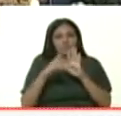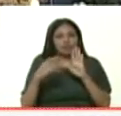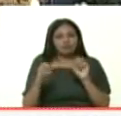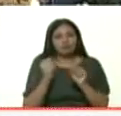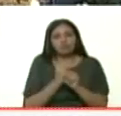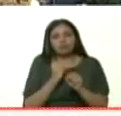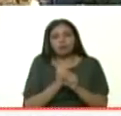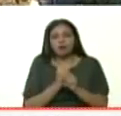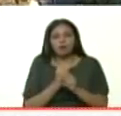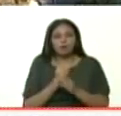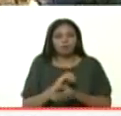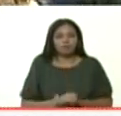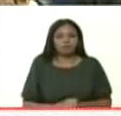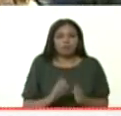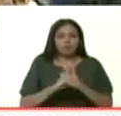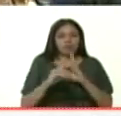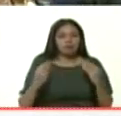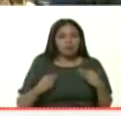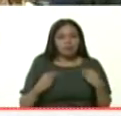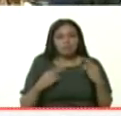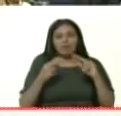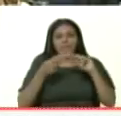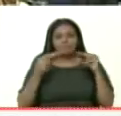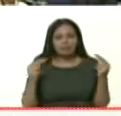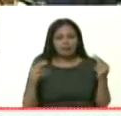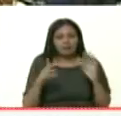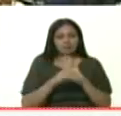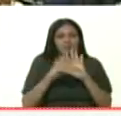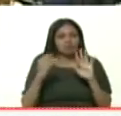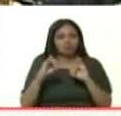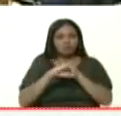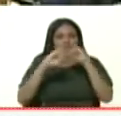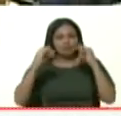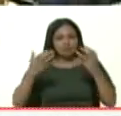del derecho a la vida en paz, del derecho a la felicidad.